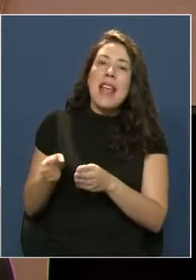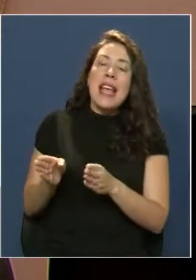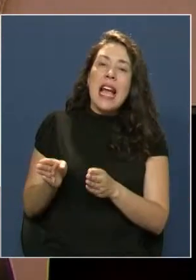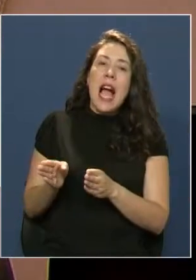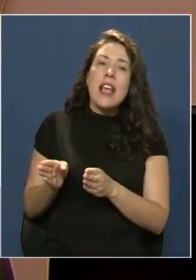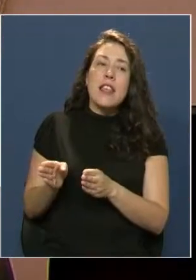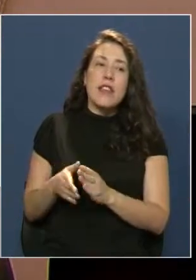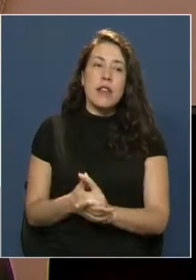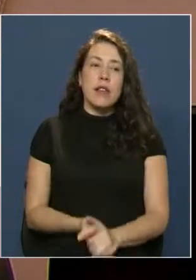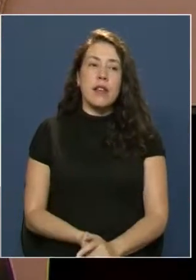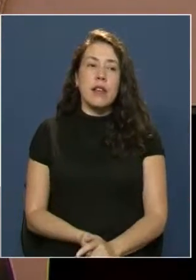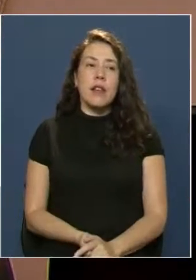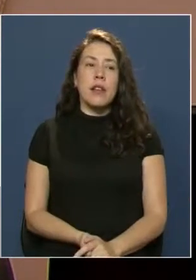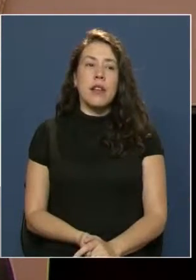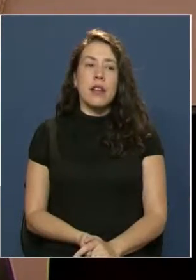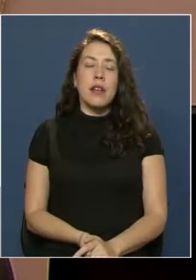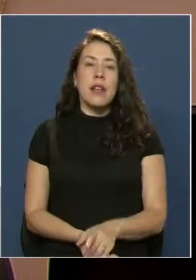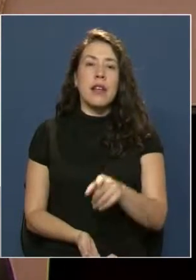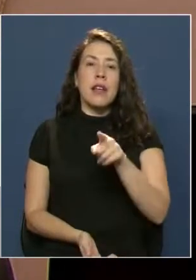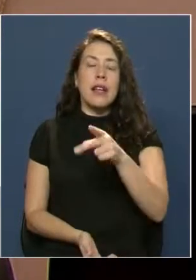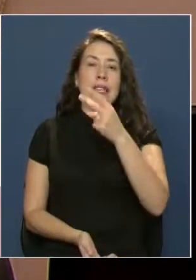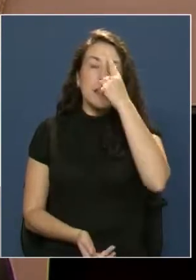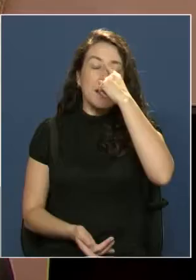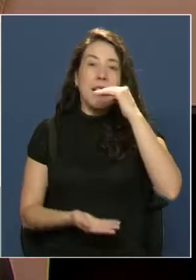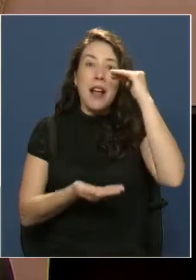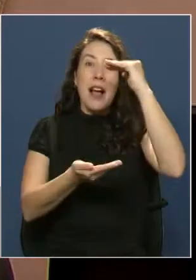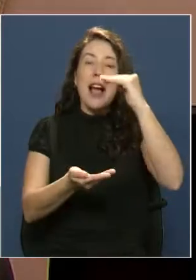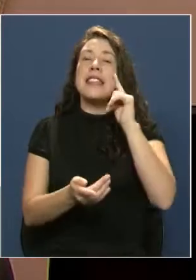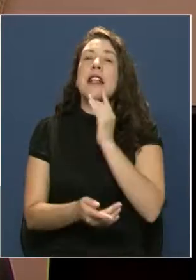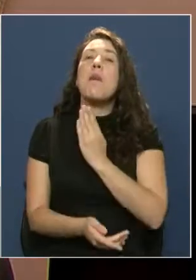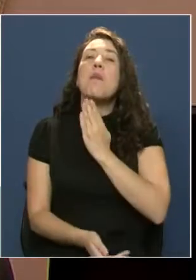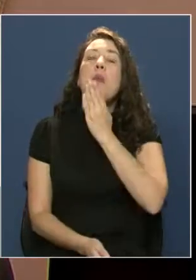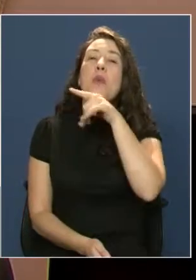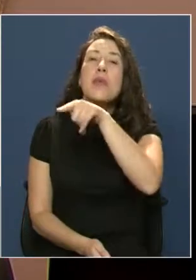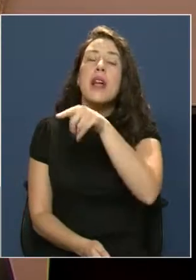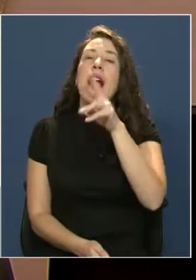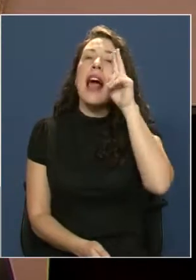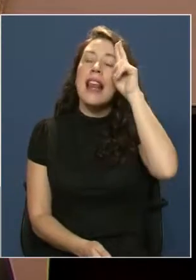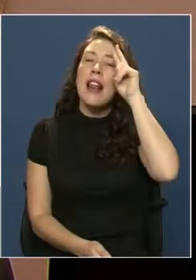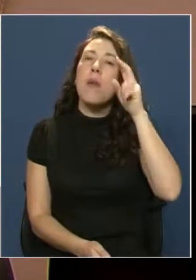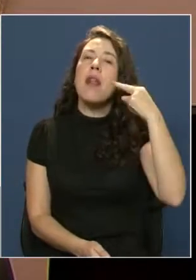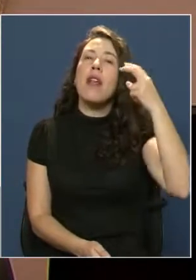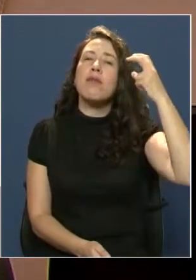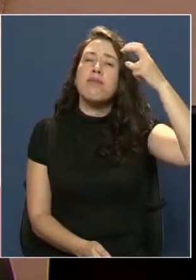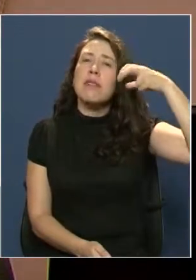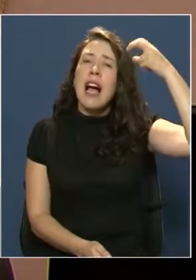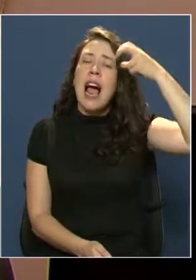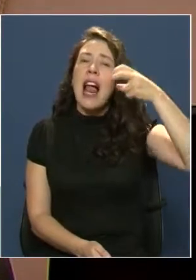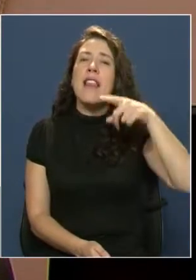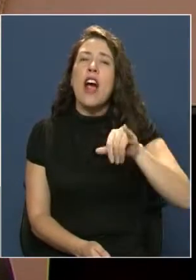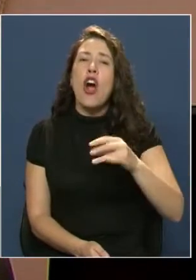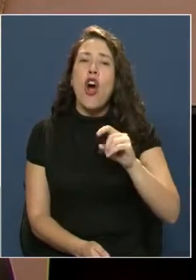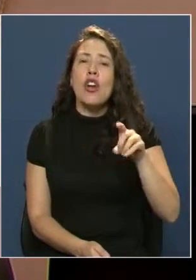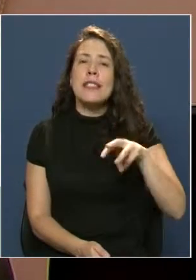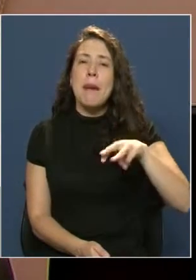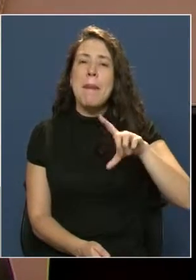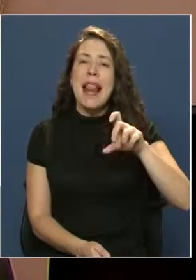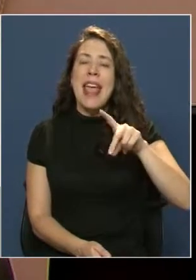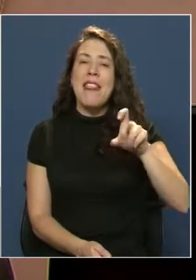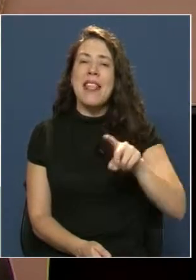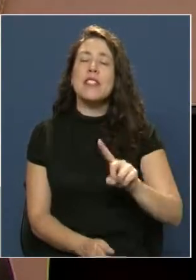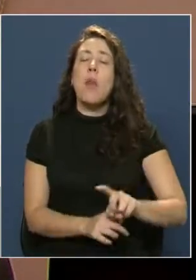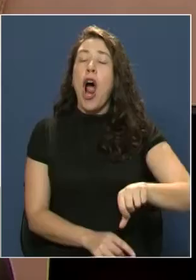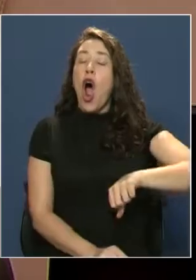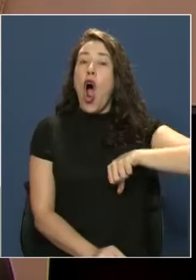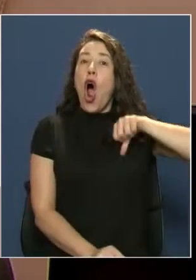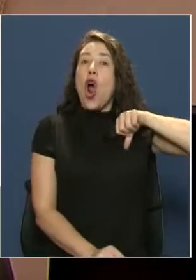ese busto que está en la Plaza de Armas de Punta Arenas, en donde se recuerda al ganadero y estanciero José Menéndez como un motivo de